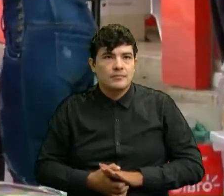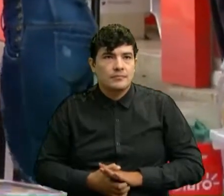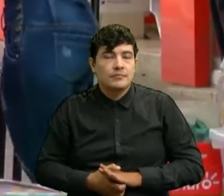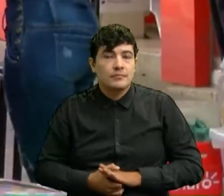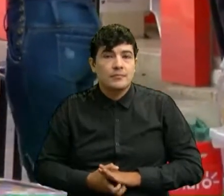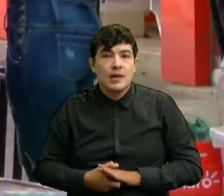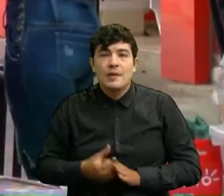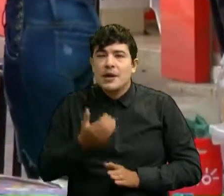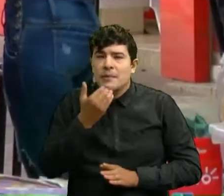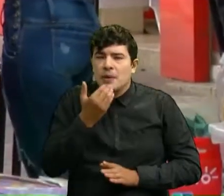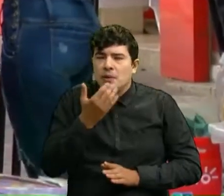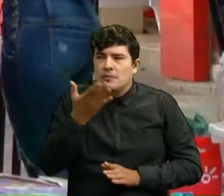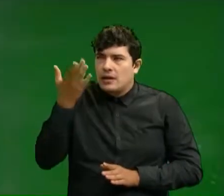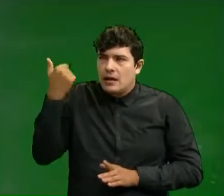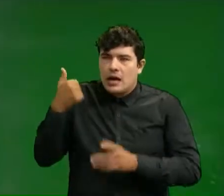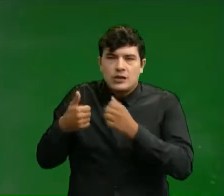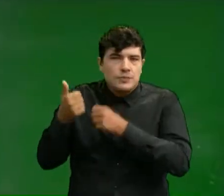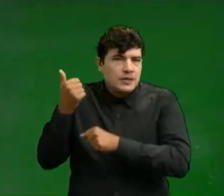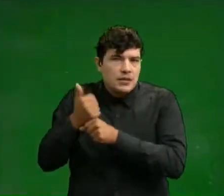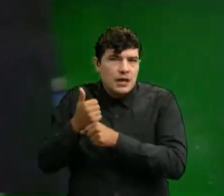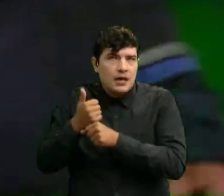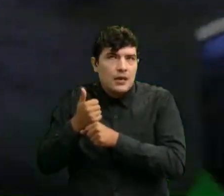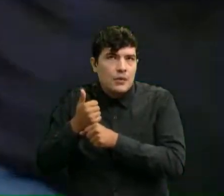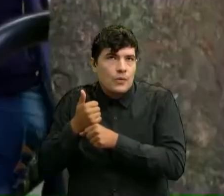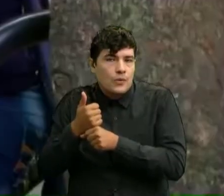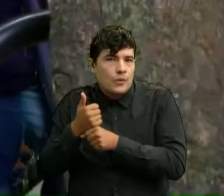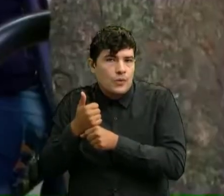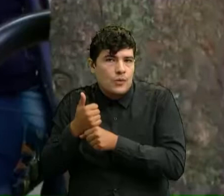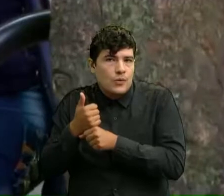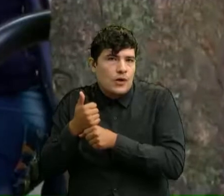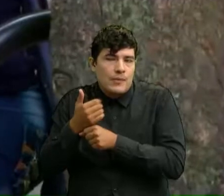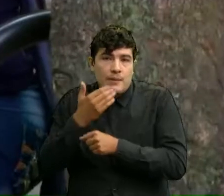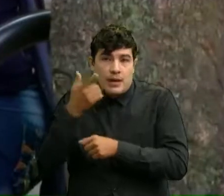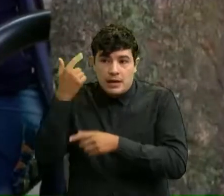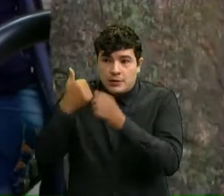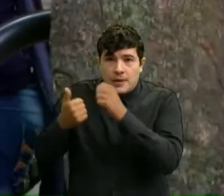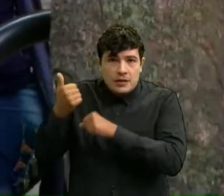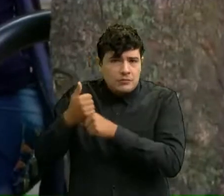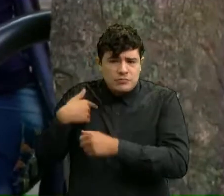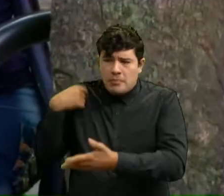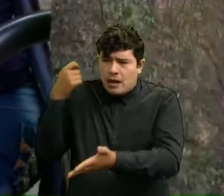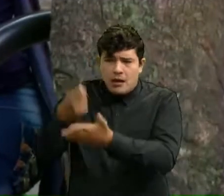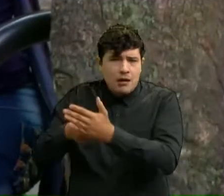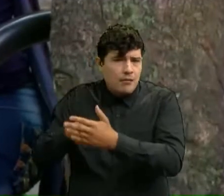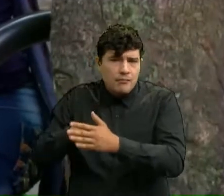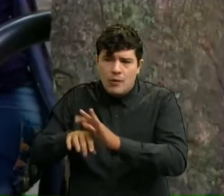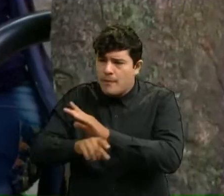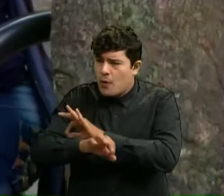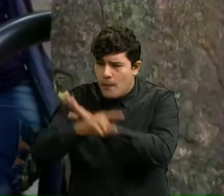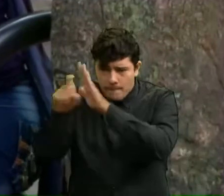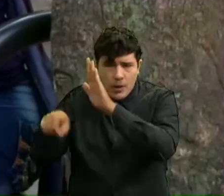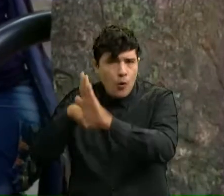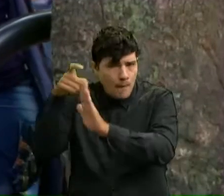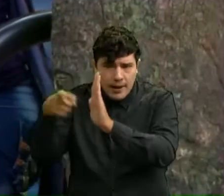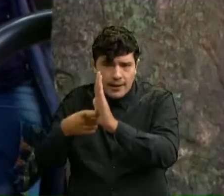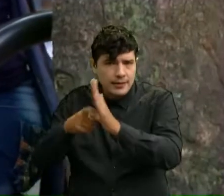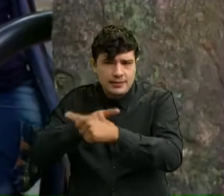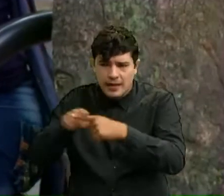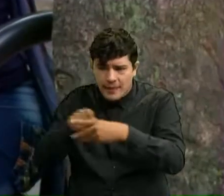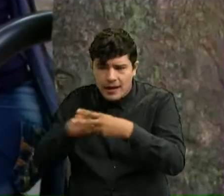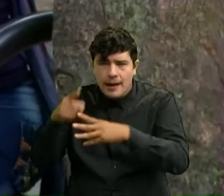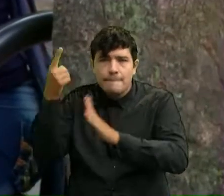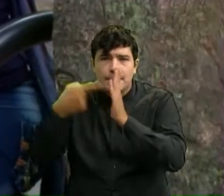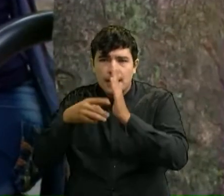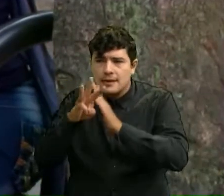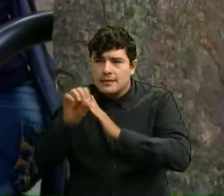21. Si miramos, Roberto del 21 al 18 tiene 0 semanas. Sin embargo, como ya tiene las semanas mínimas para